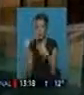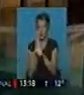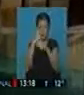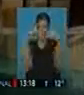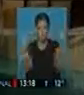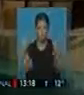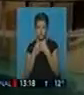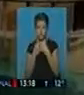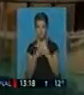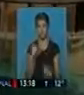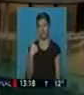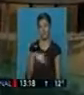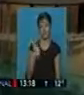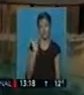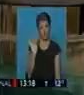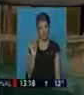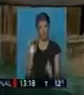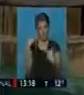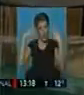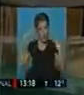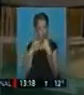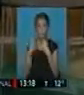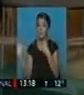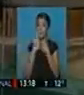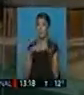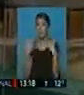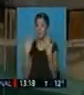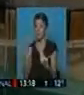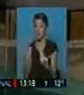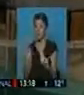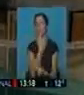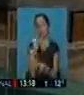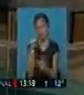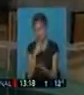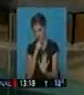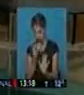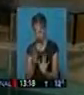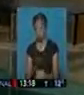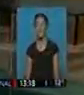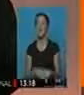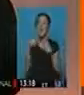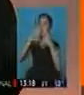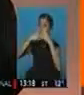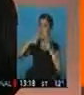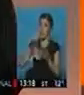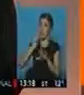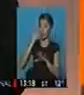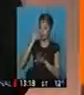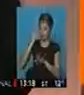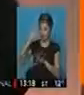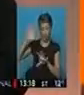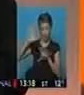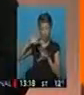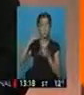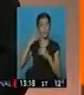ser complicado, ¿sí?, de encontrarle una solución que beneficie a todos, por lo menos de la manera que se quiere. Recordemos que esto arranca en el 2004. Digo, recordemos esto porque me parece que es